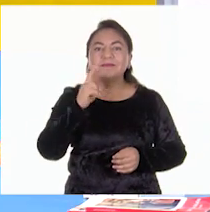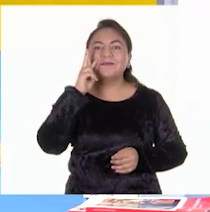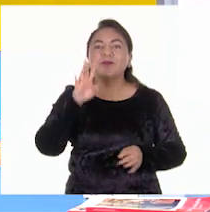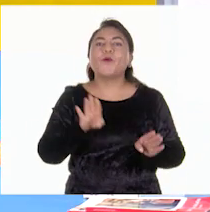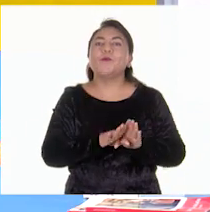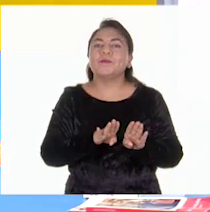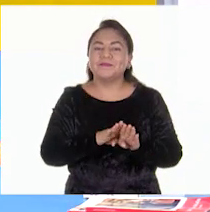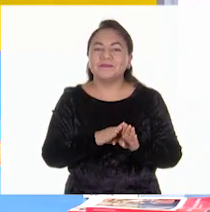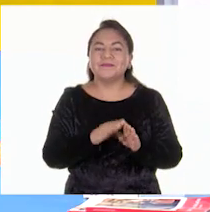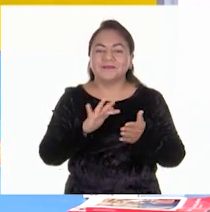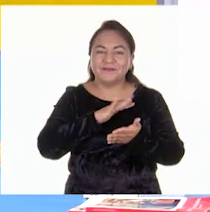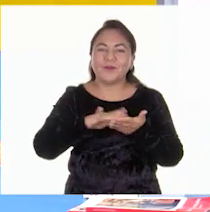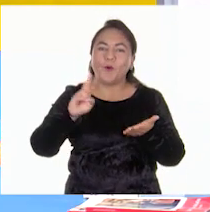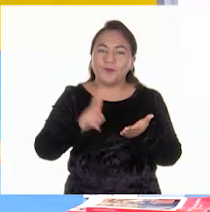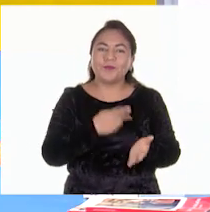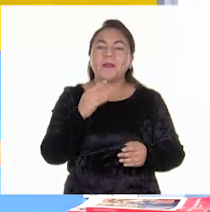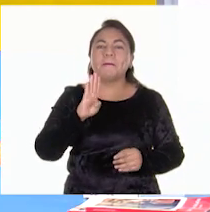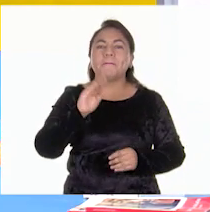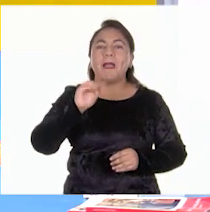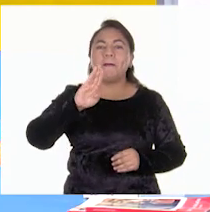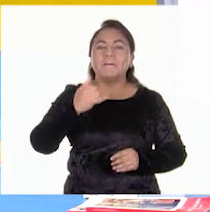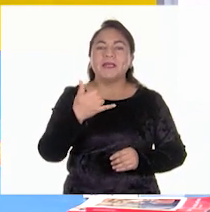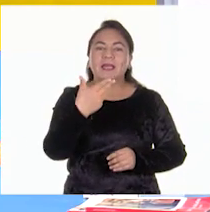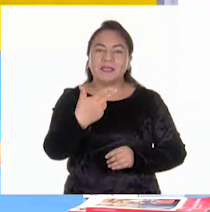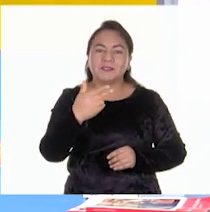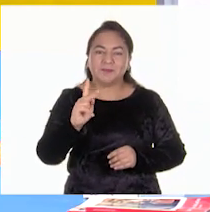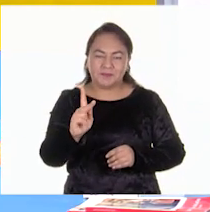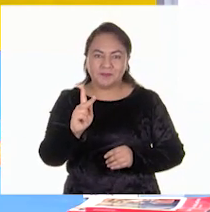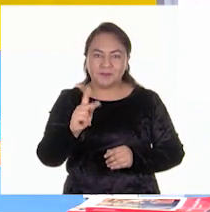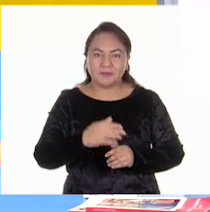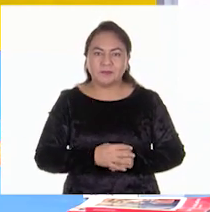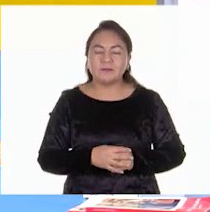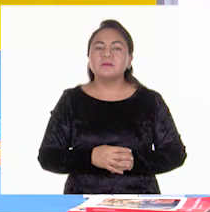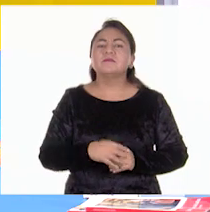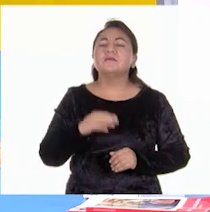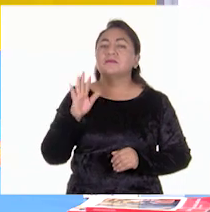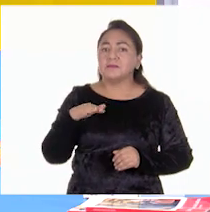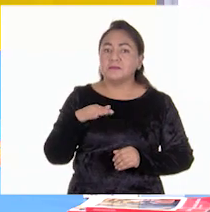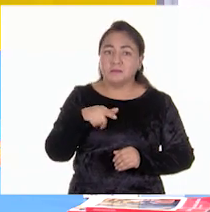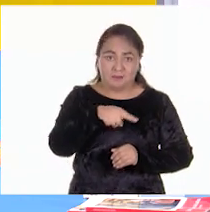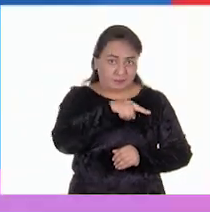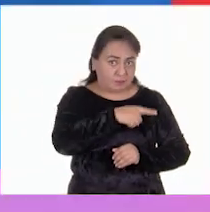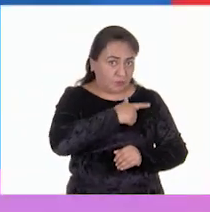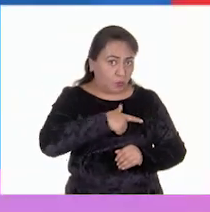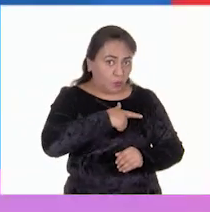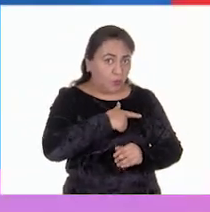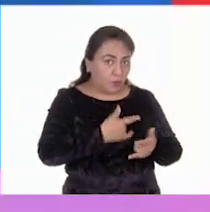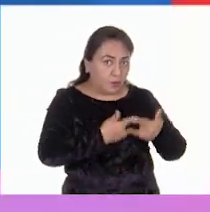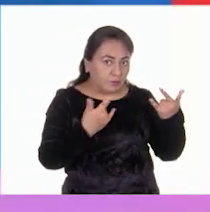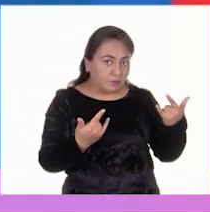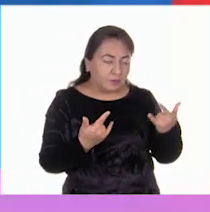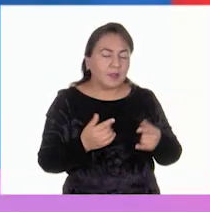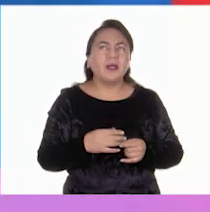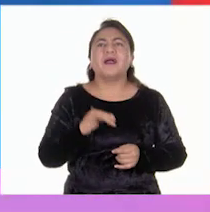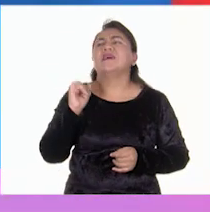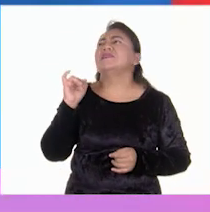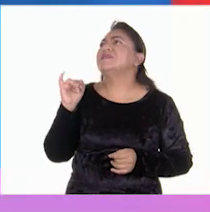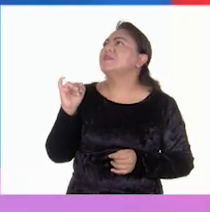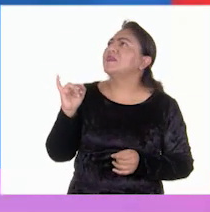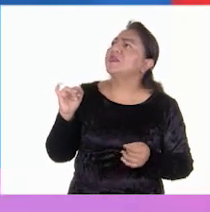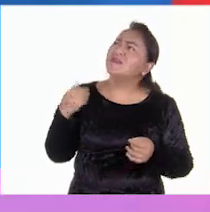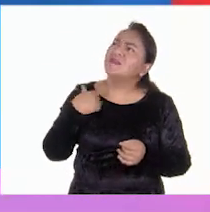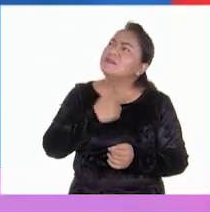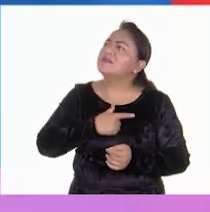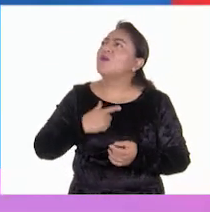pareció la relectura de Baby HP? ¿Y a ti, Ton, te gustó el cuento? Sí, maestra, me gustó